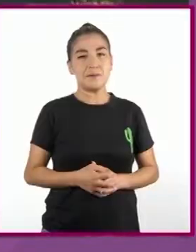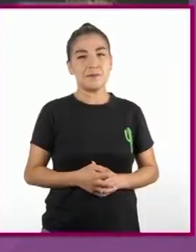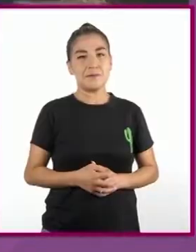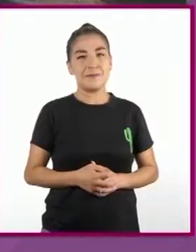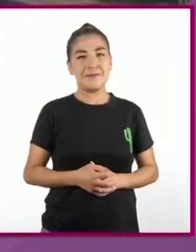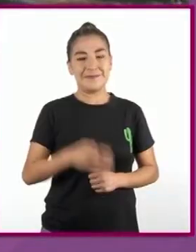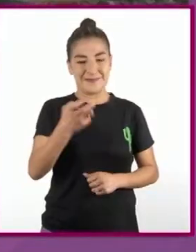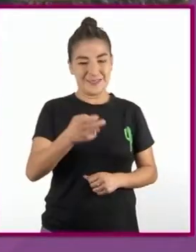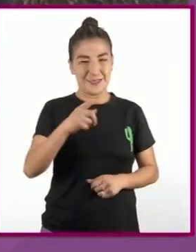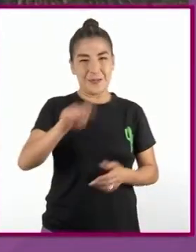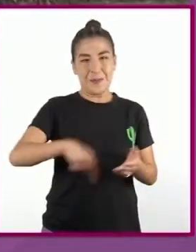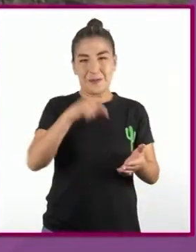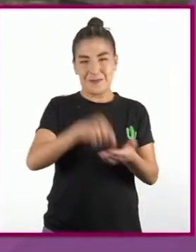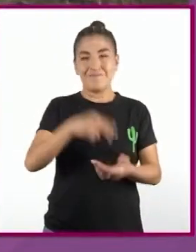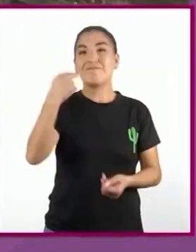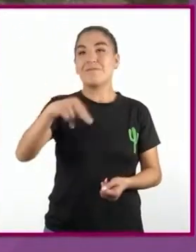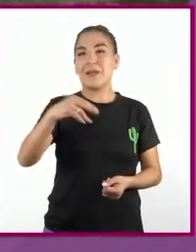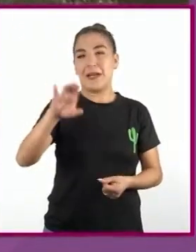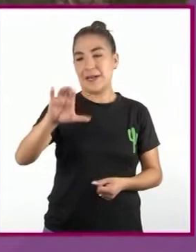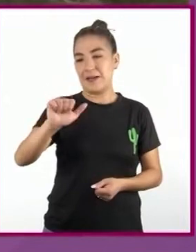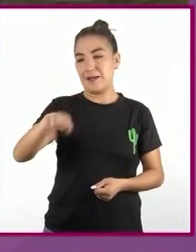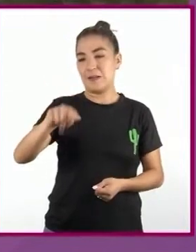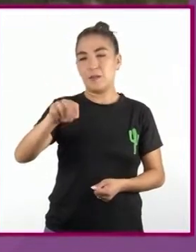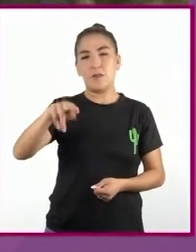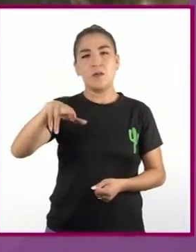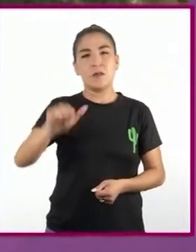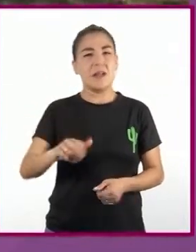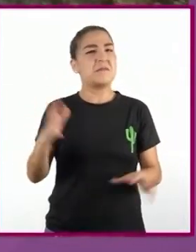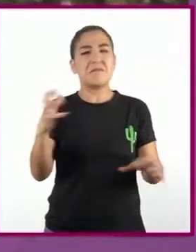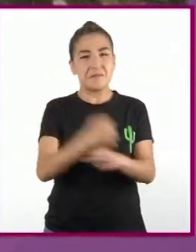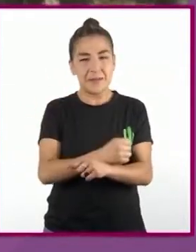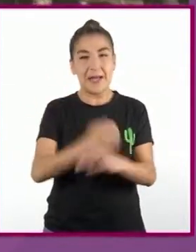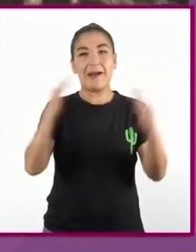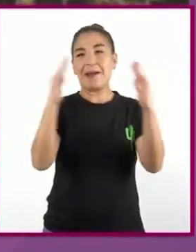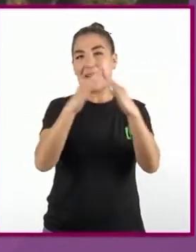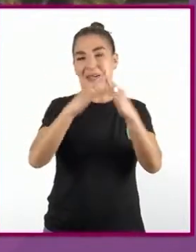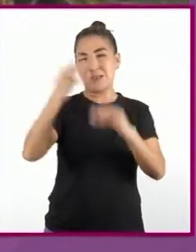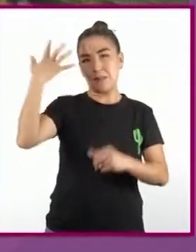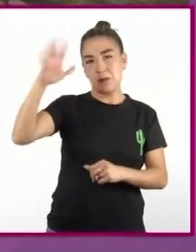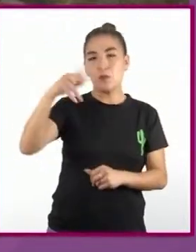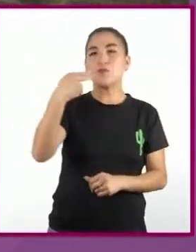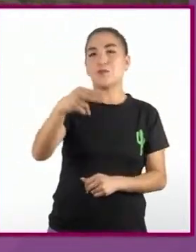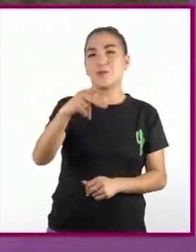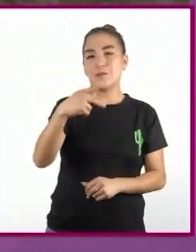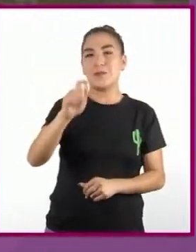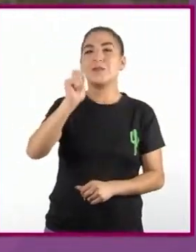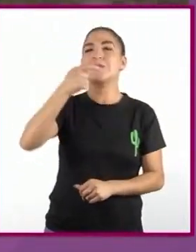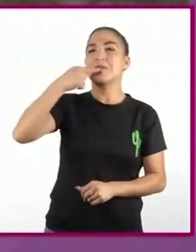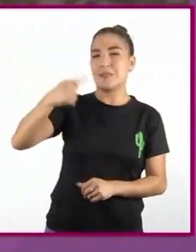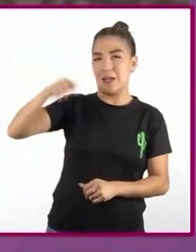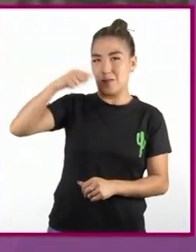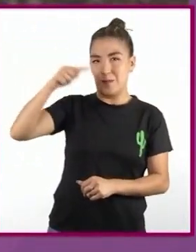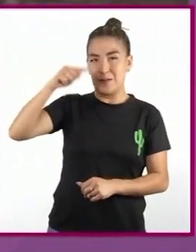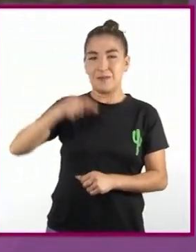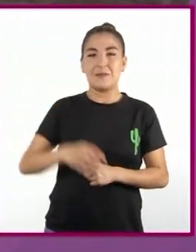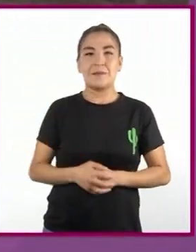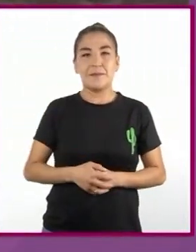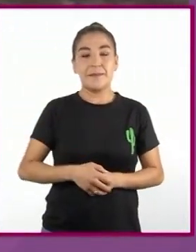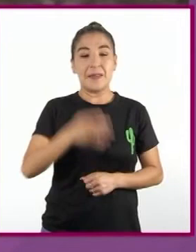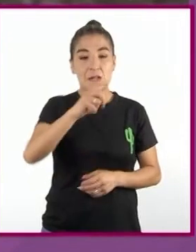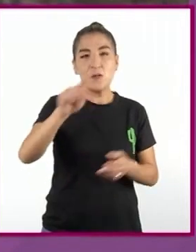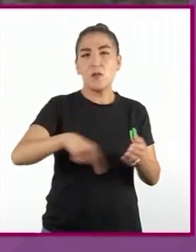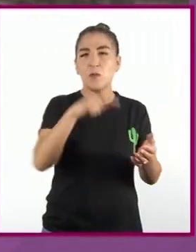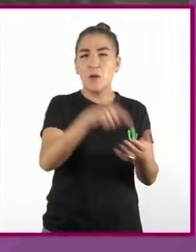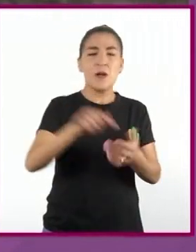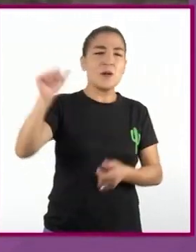Nuestro lugar destino es Cantona, que significa la Casa del Sol en náhuatl. imponente sitio arqueológico